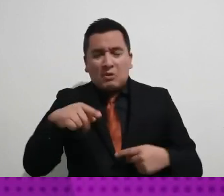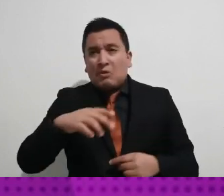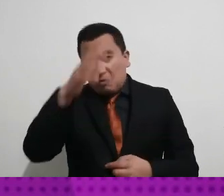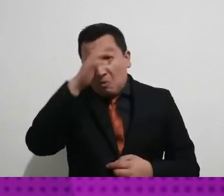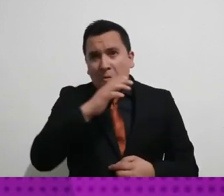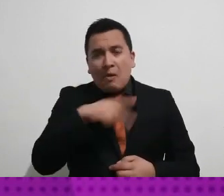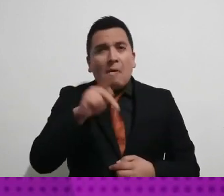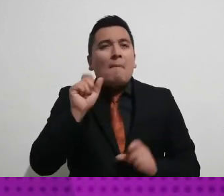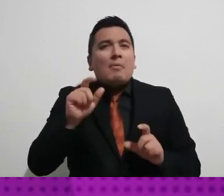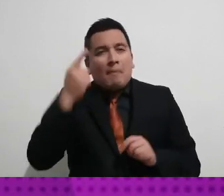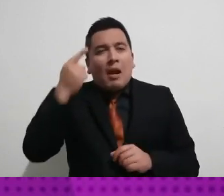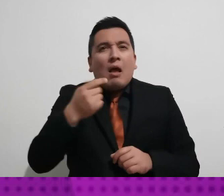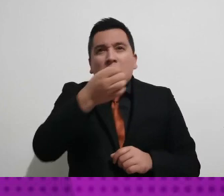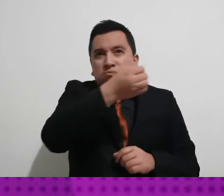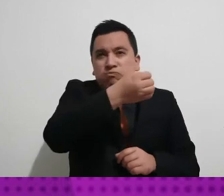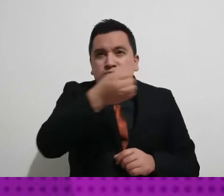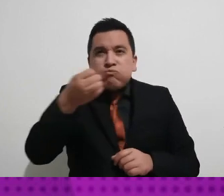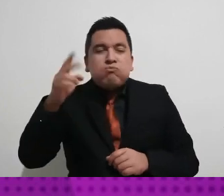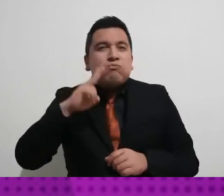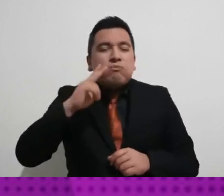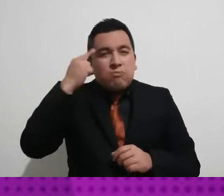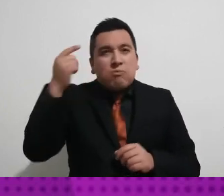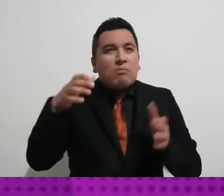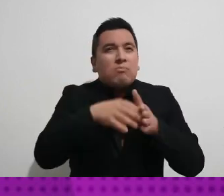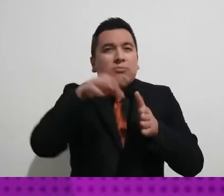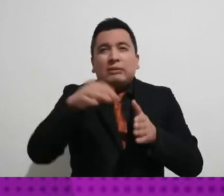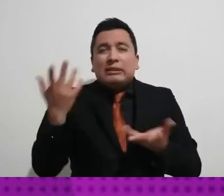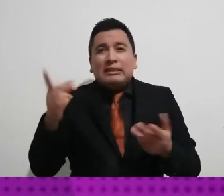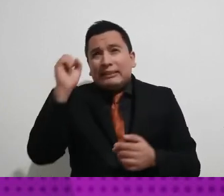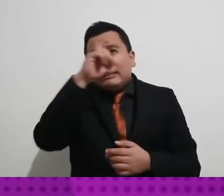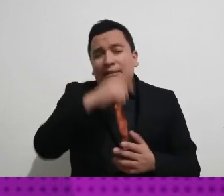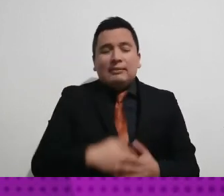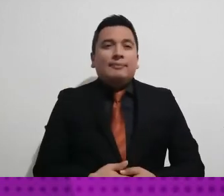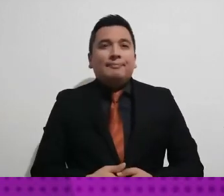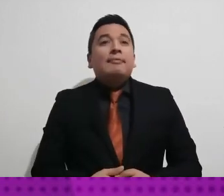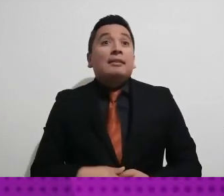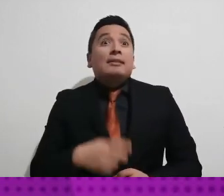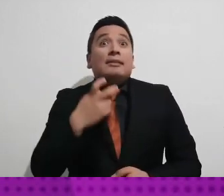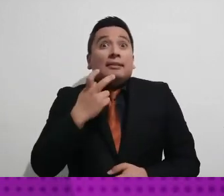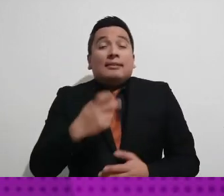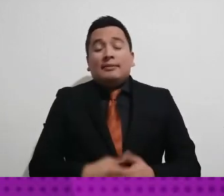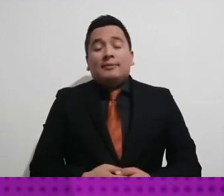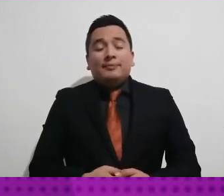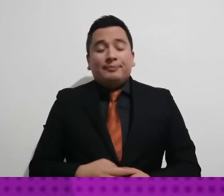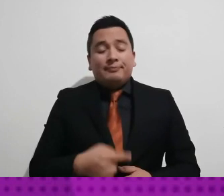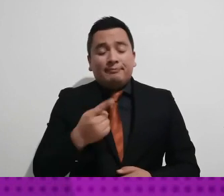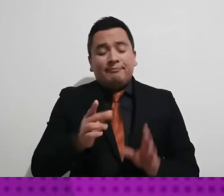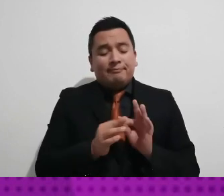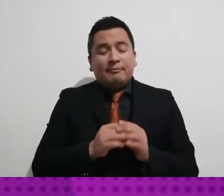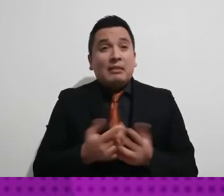los coahuilenses y organizar una elección en momentos muy complejos? Así es, tal y como lo mencionas,